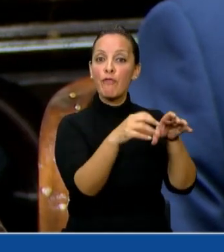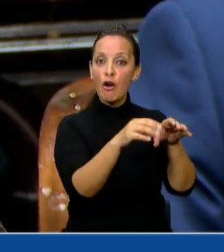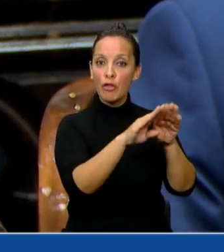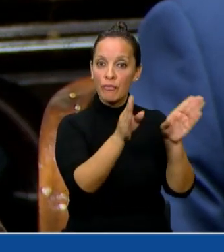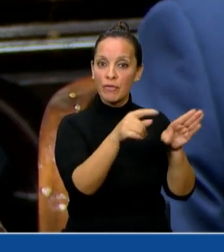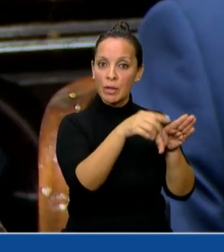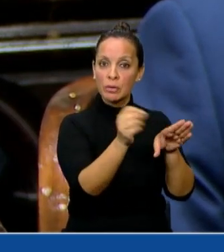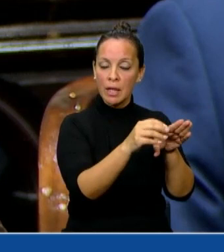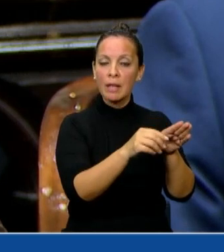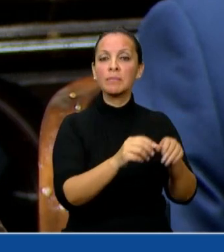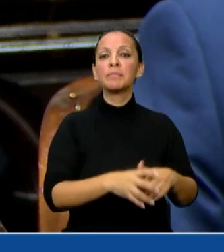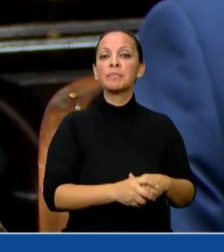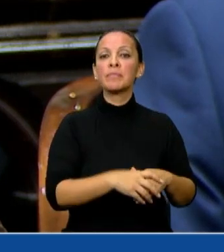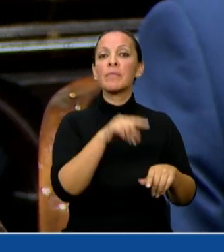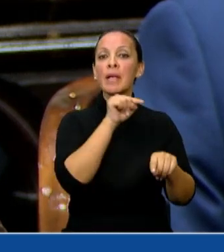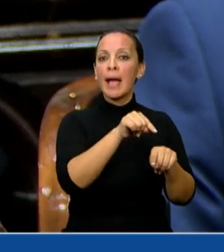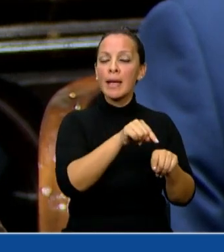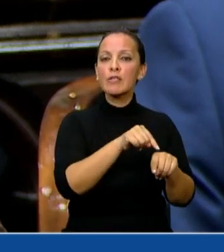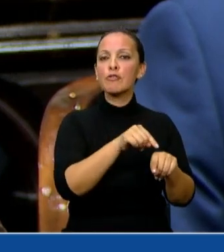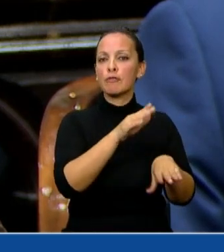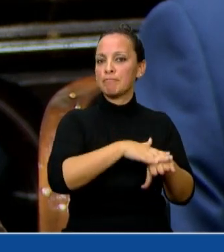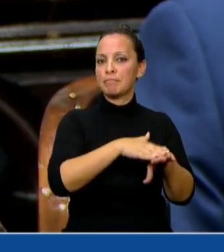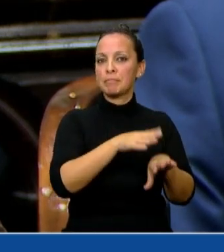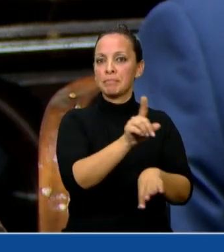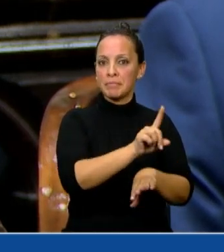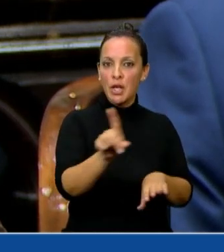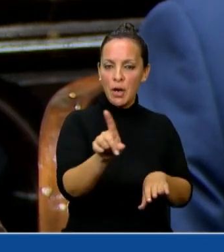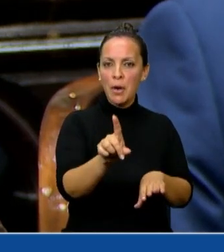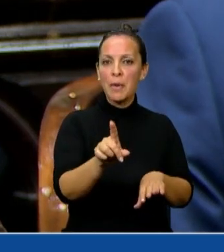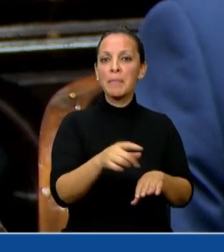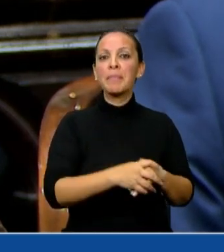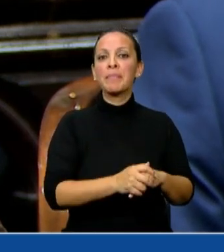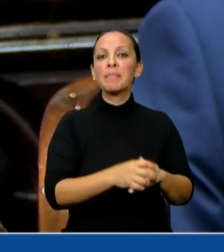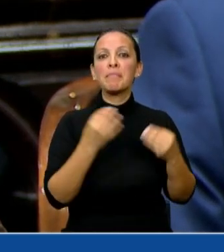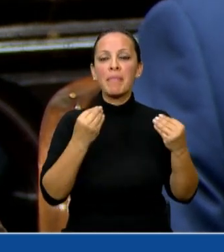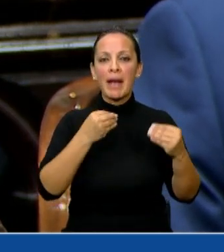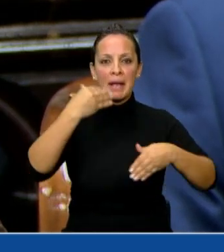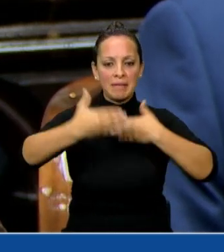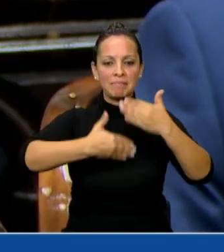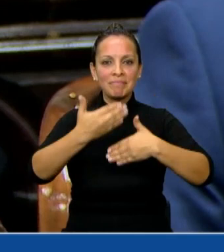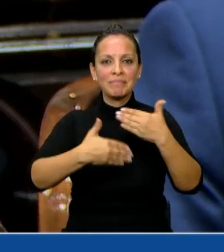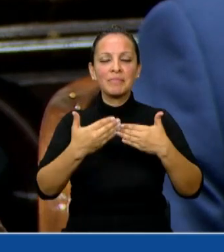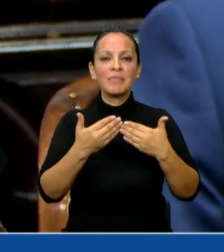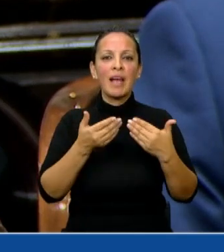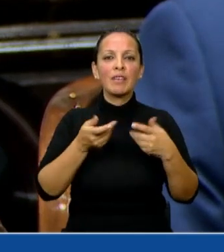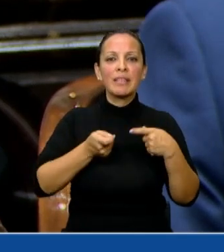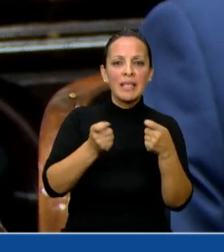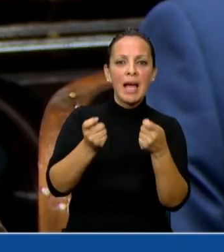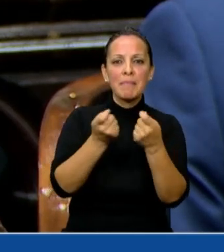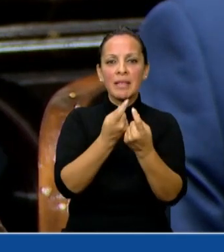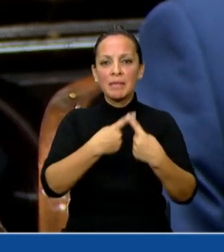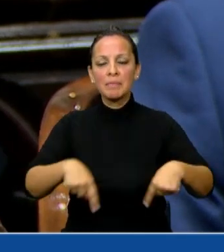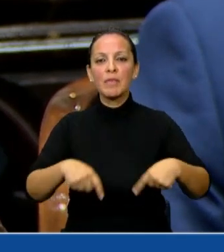al vicefideicomiso en su carácter de fiduciario del fondo para el desarrollo de las operaciones relativas al fondo de